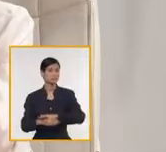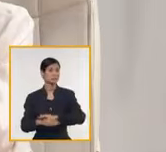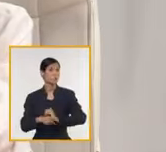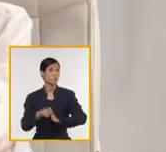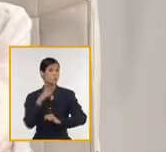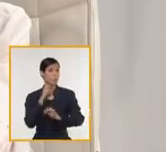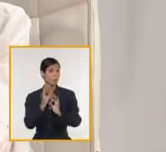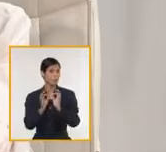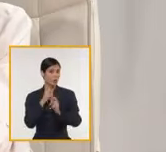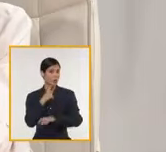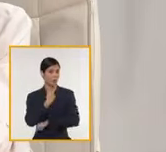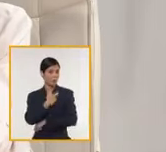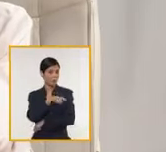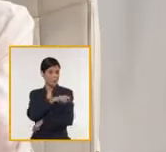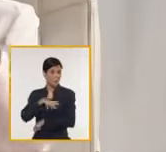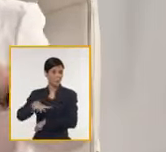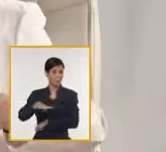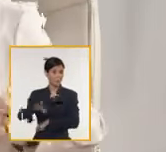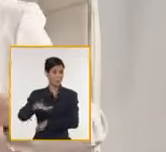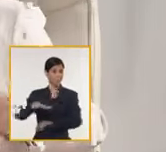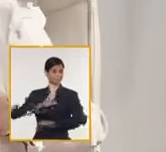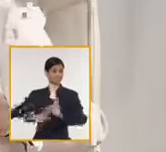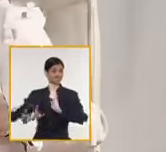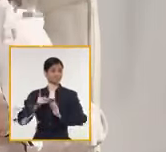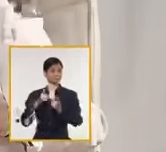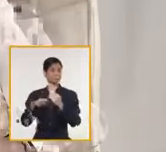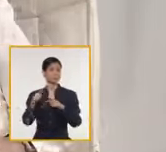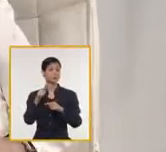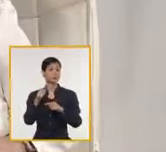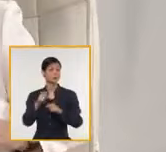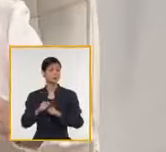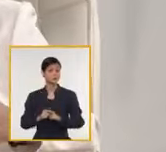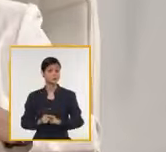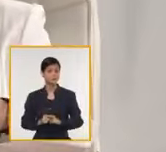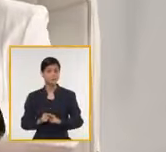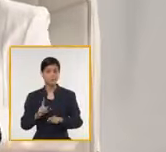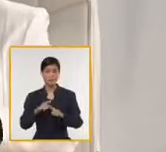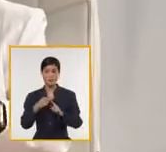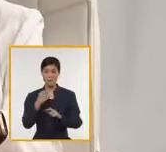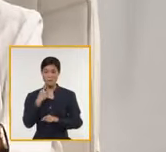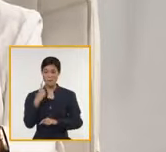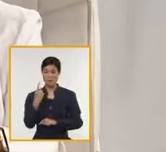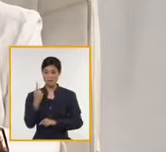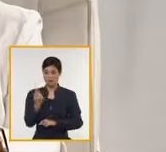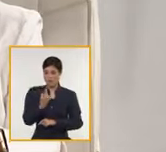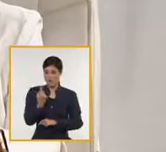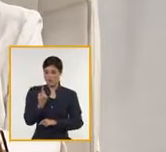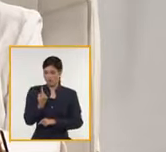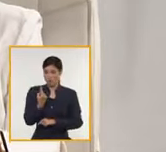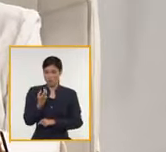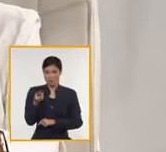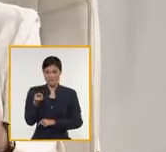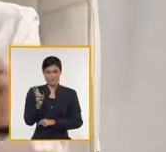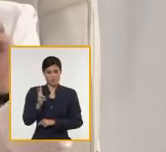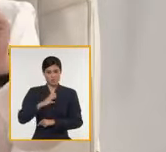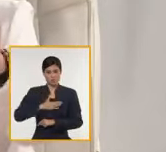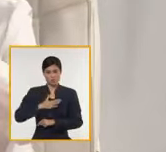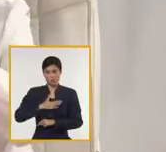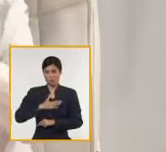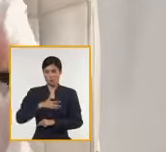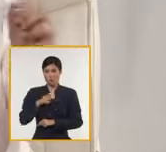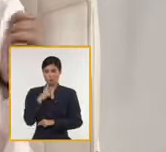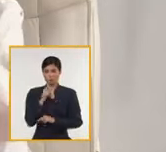el sentimiento de defensa de la patria, el nacionalismo que ha crecido también en Venezuela,